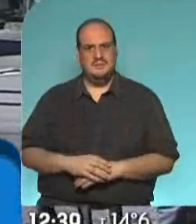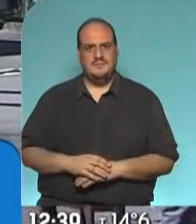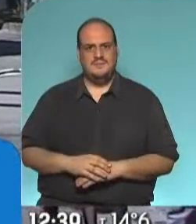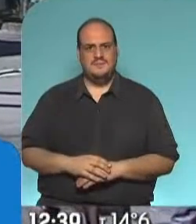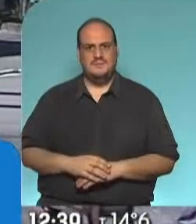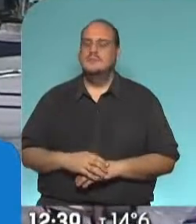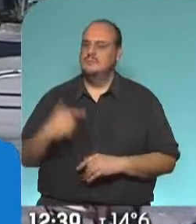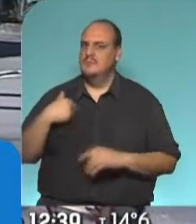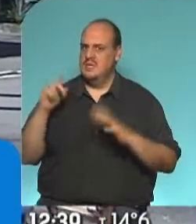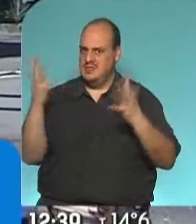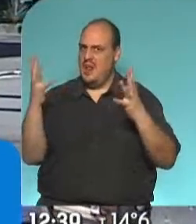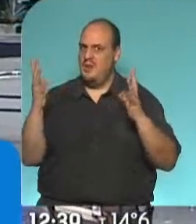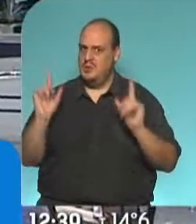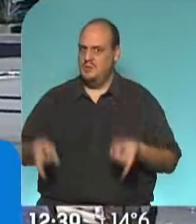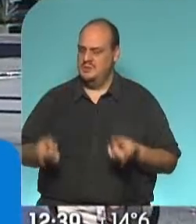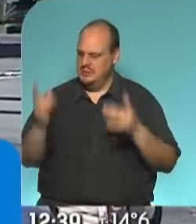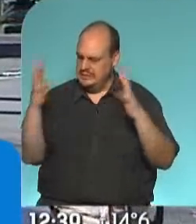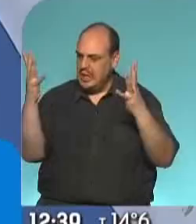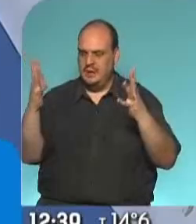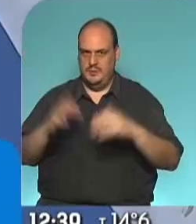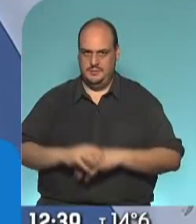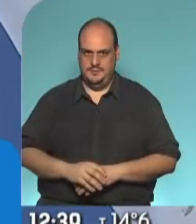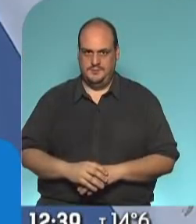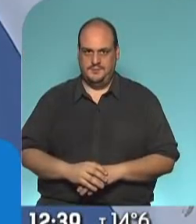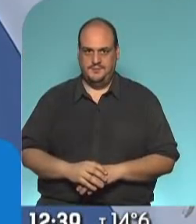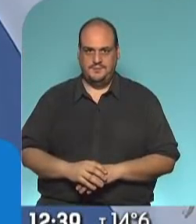Y lo celebro, y lo celebro.